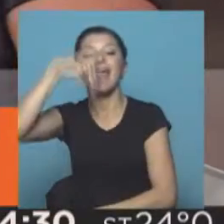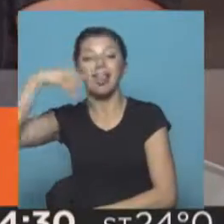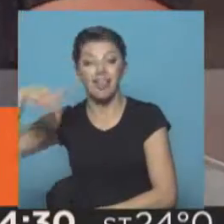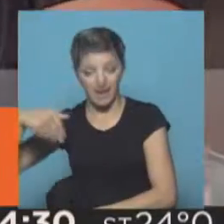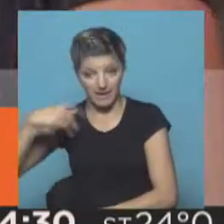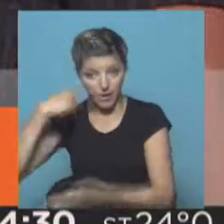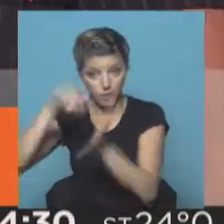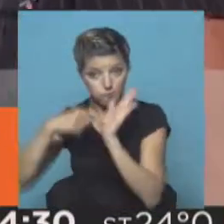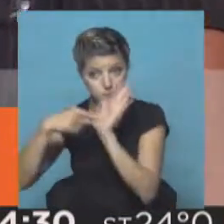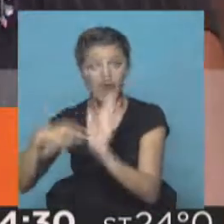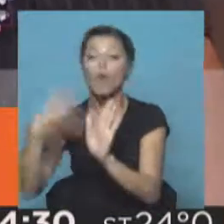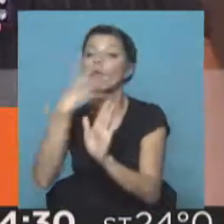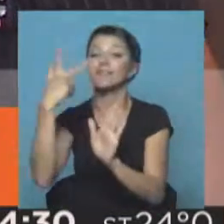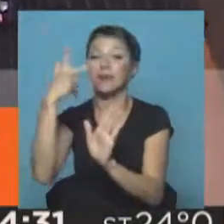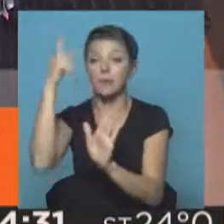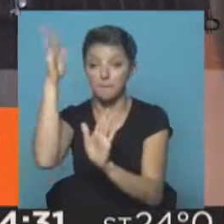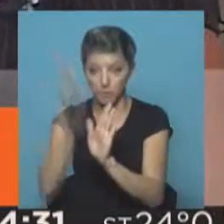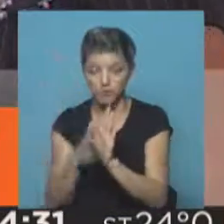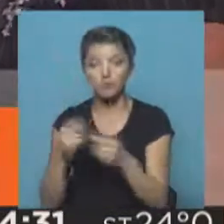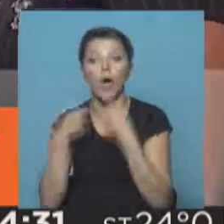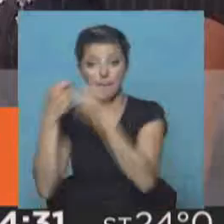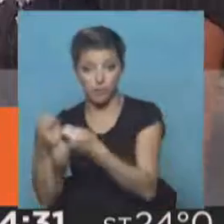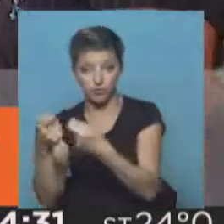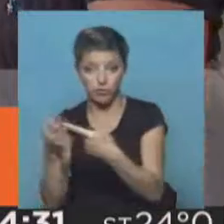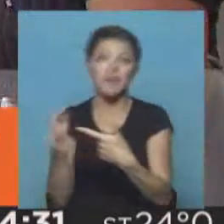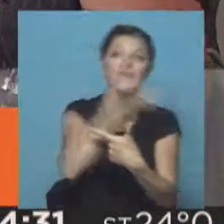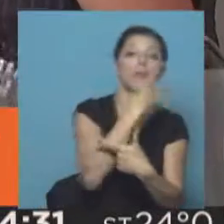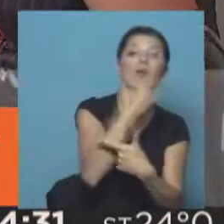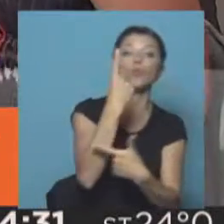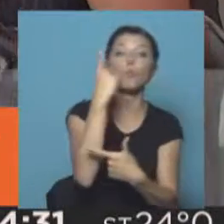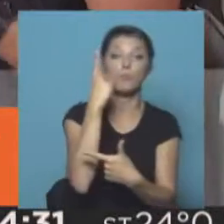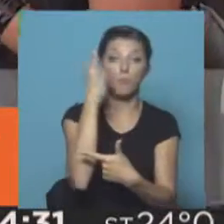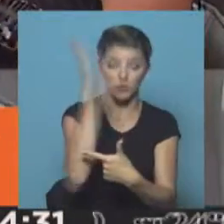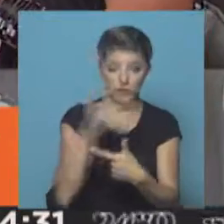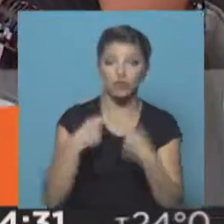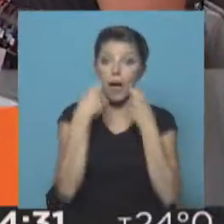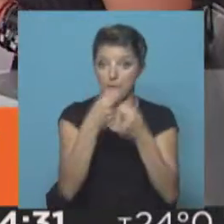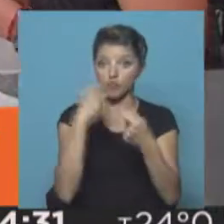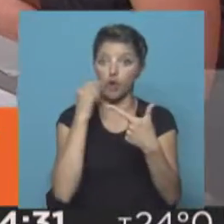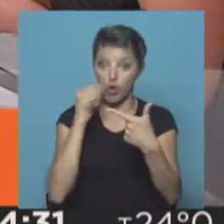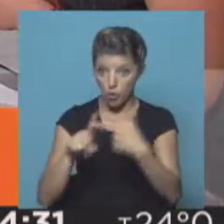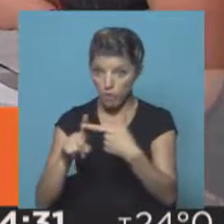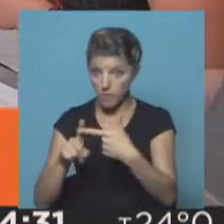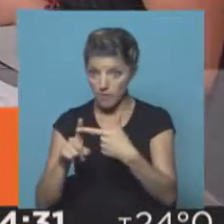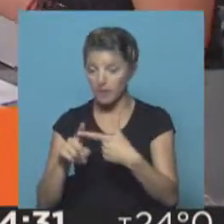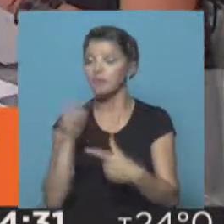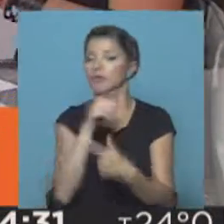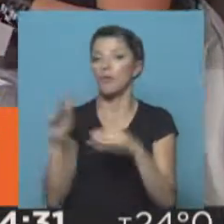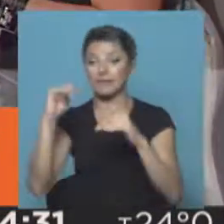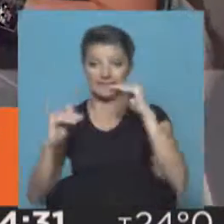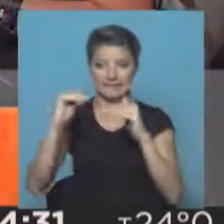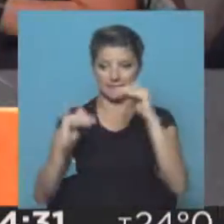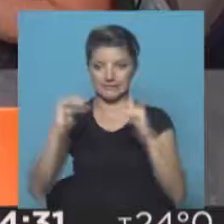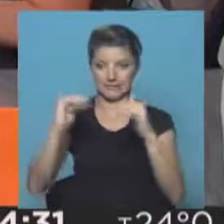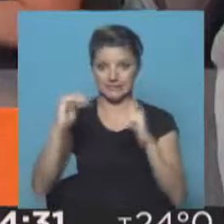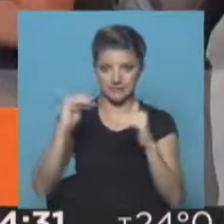da un 43% a Hillary y un 41% sí, a Trump. O sea, están cabeza a cabeza. Y